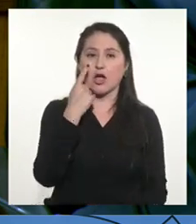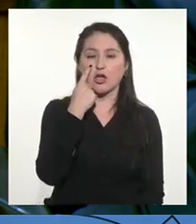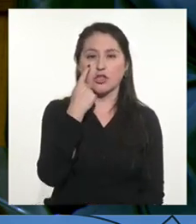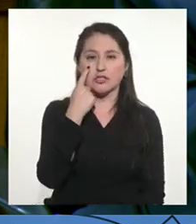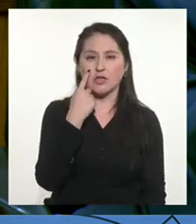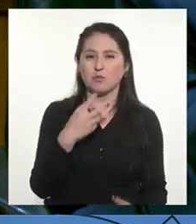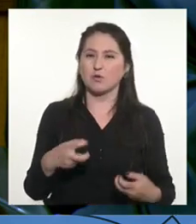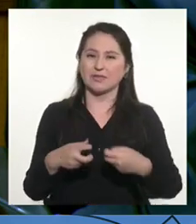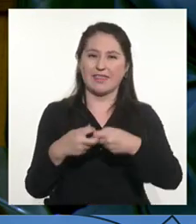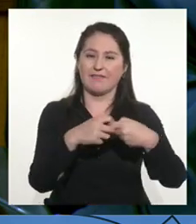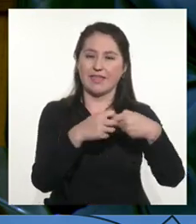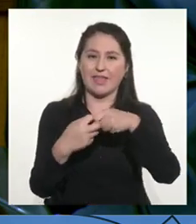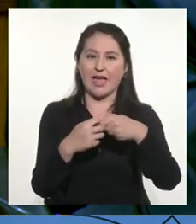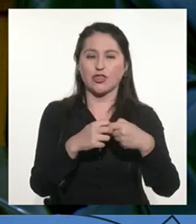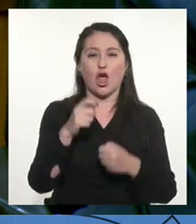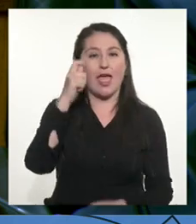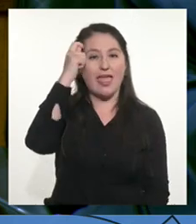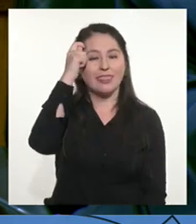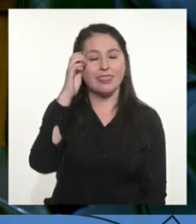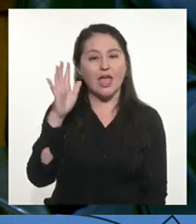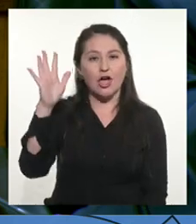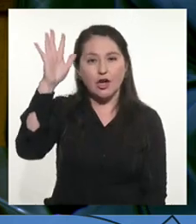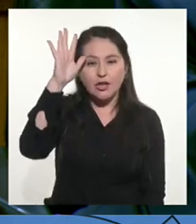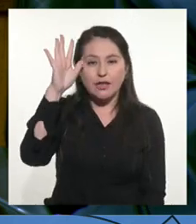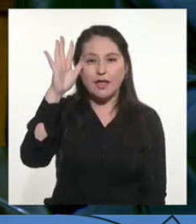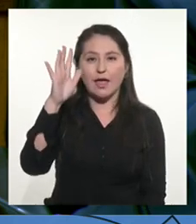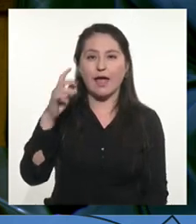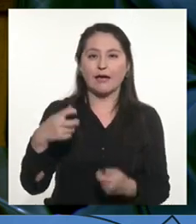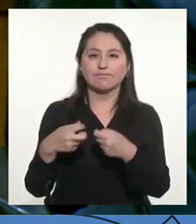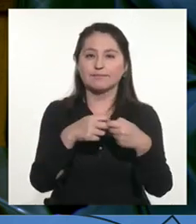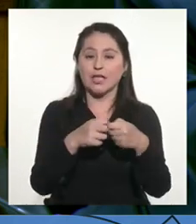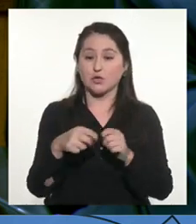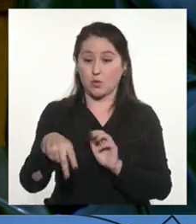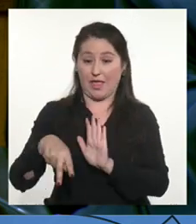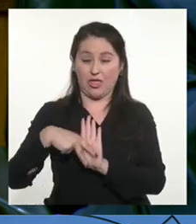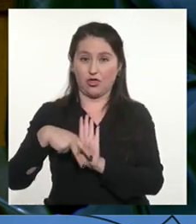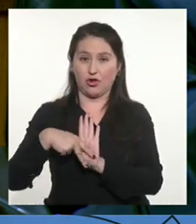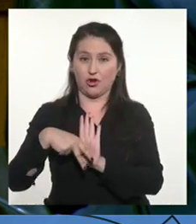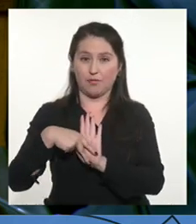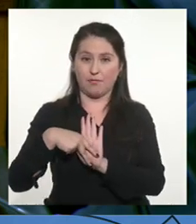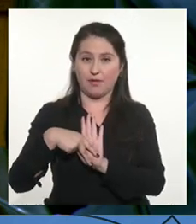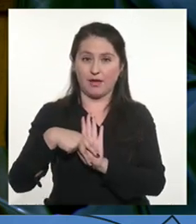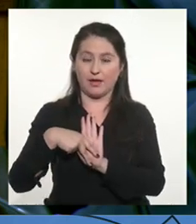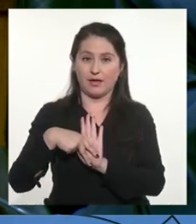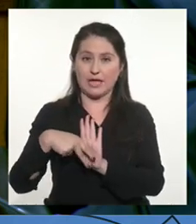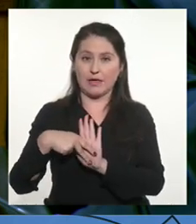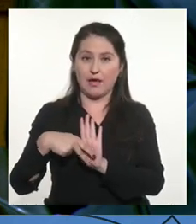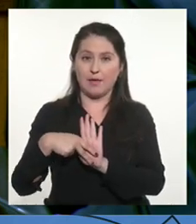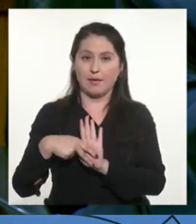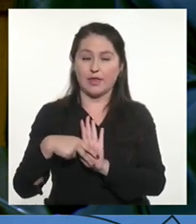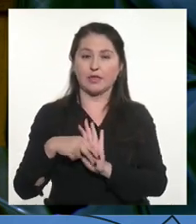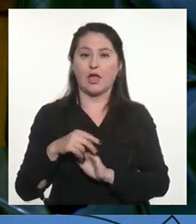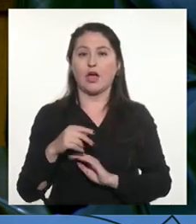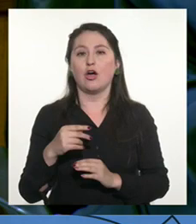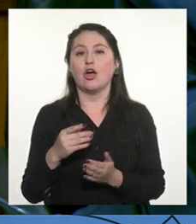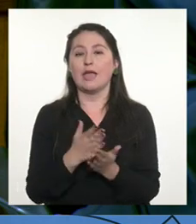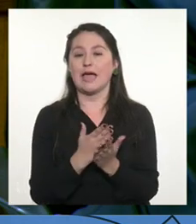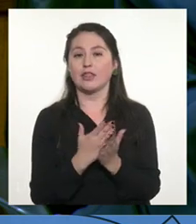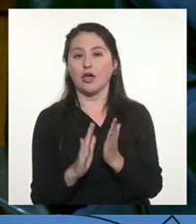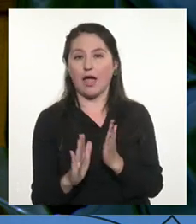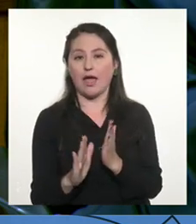debates teóricos jurídicos y doctrinarios sobre si una norma está o no derogará tácitamente